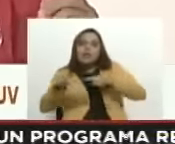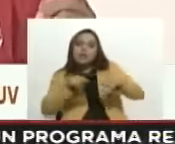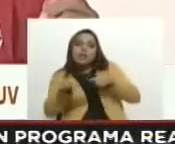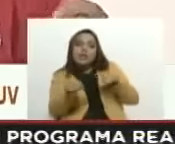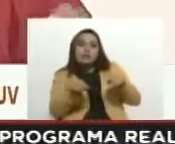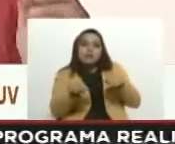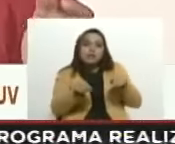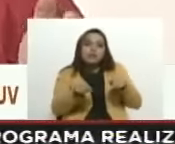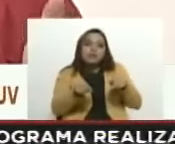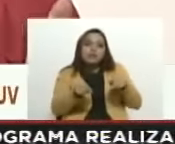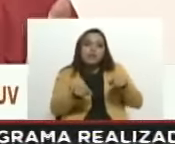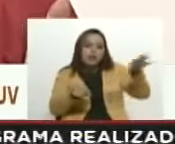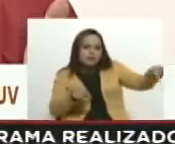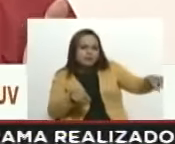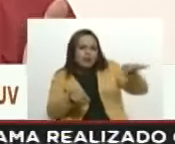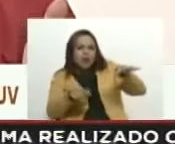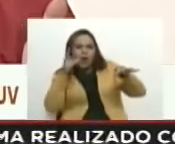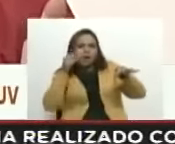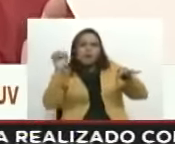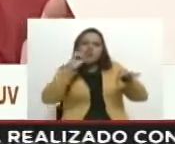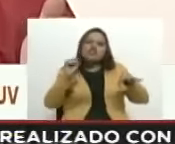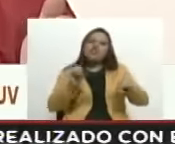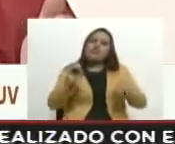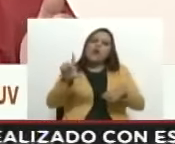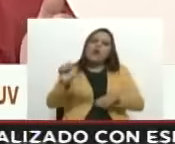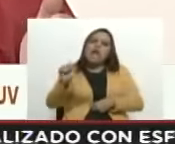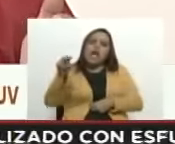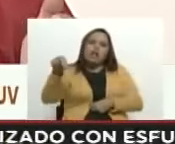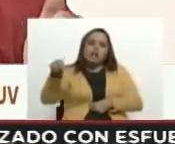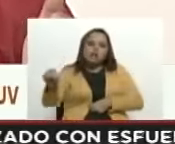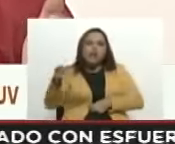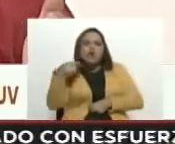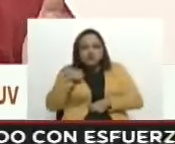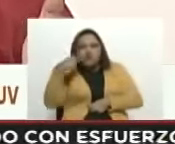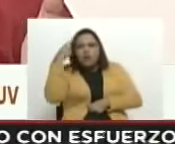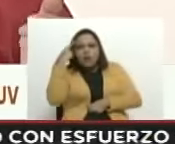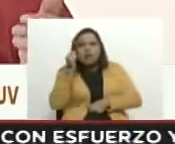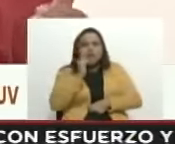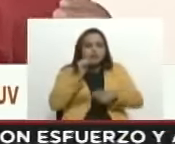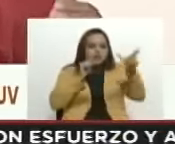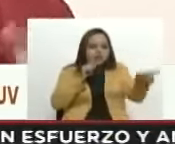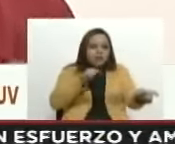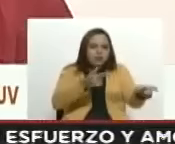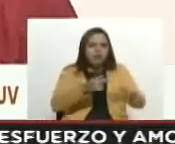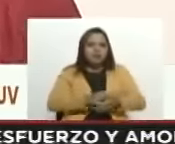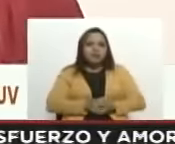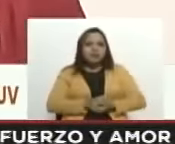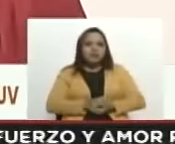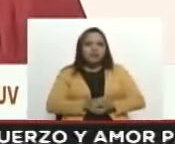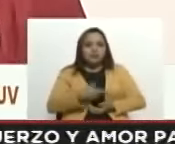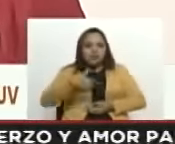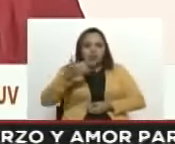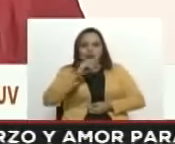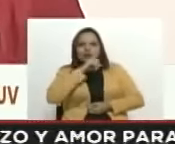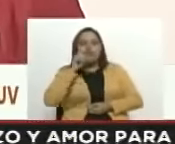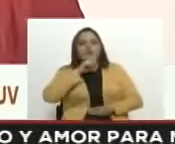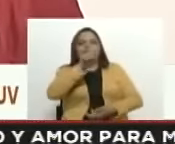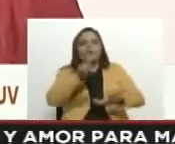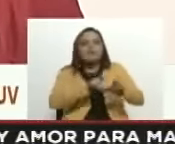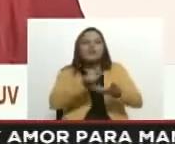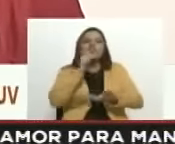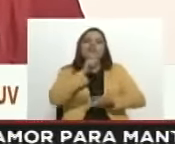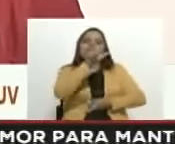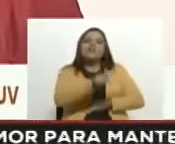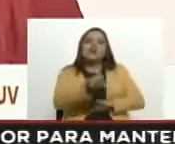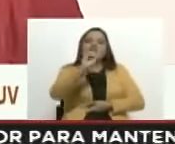un tal Solano. Yo sé quién es Solano también. Tengo nombre completo de quién es Solano. Y